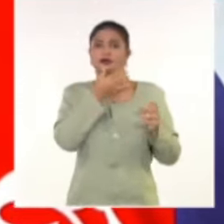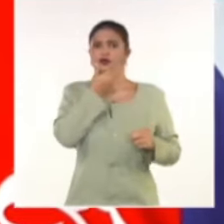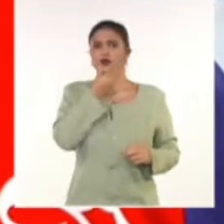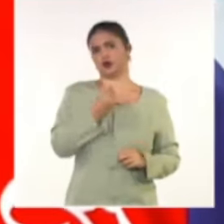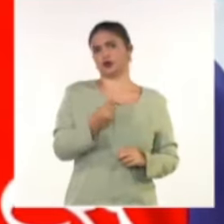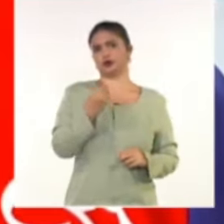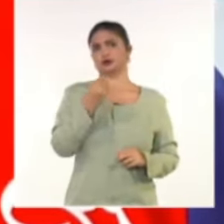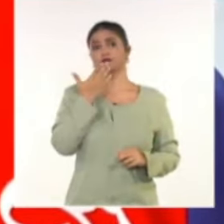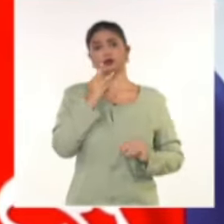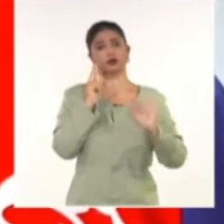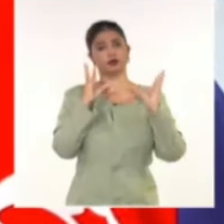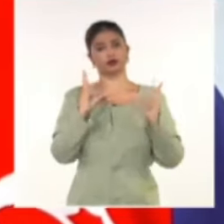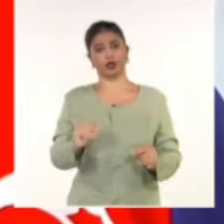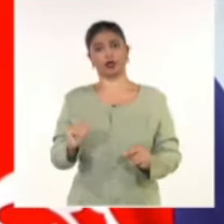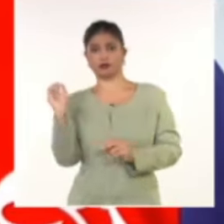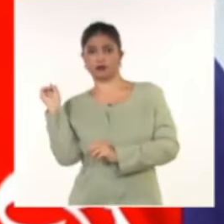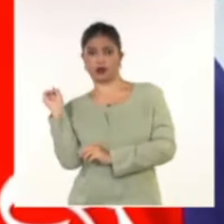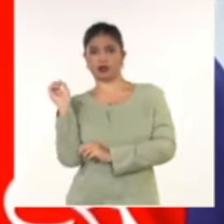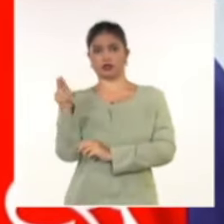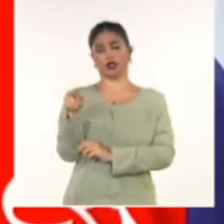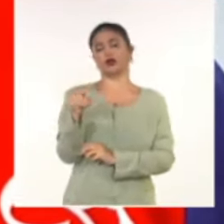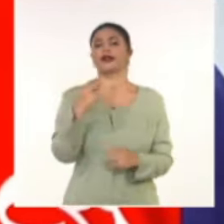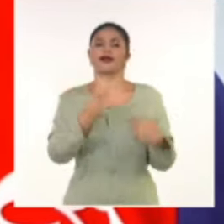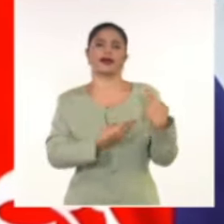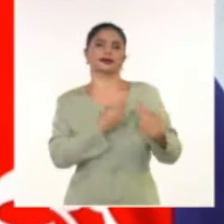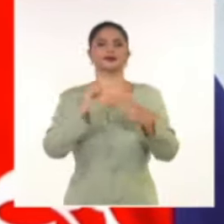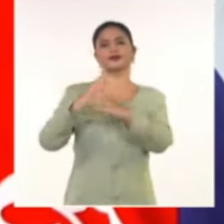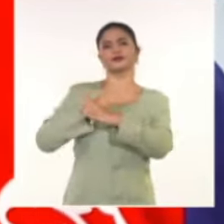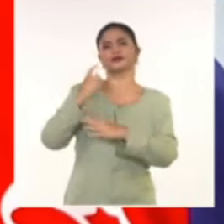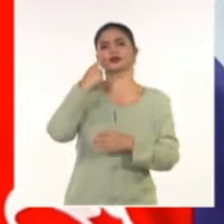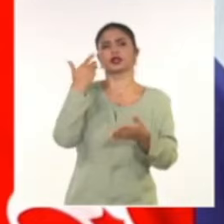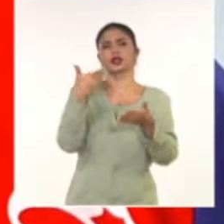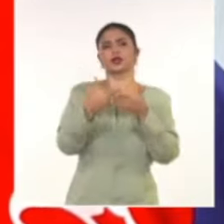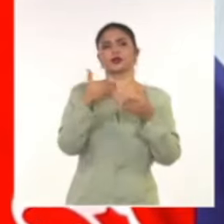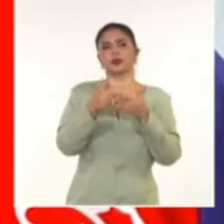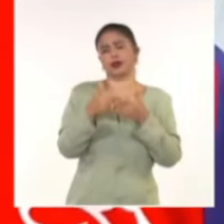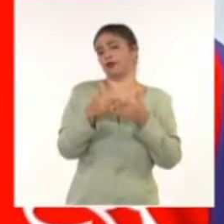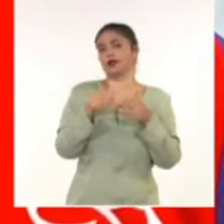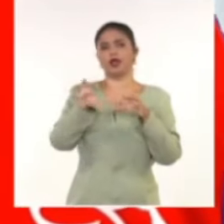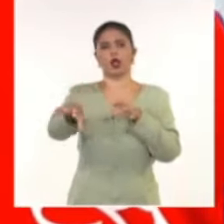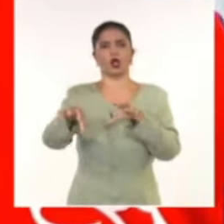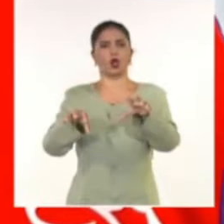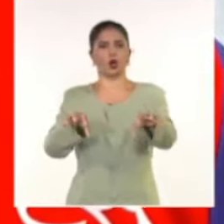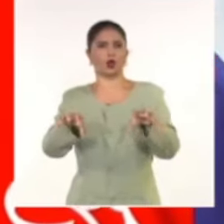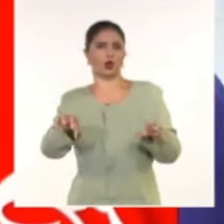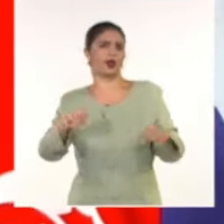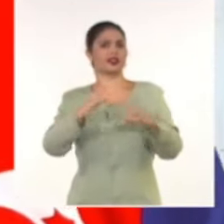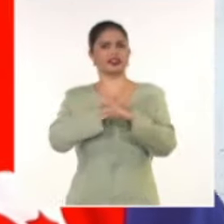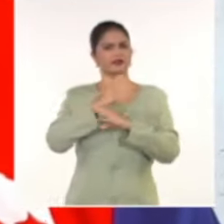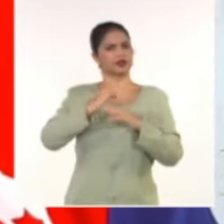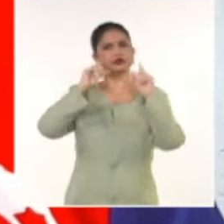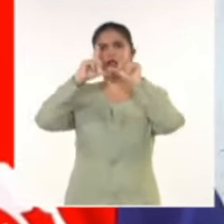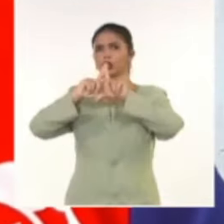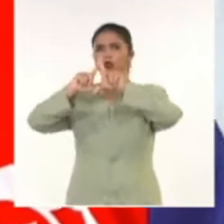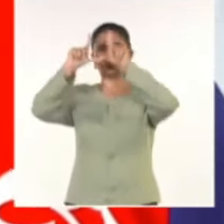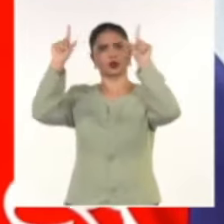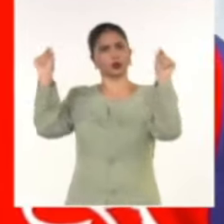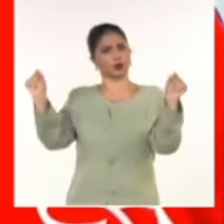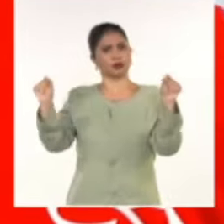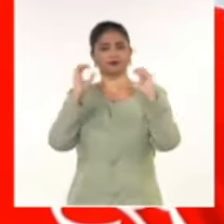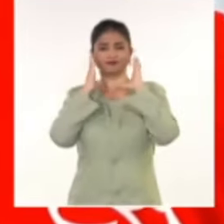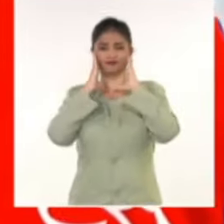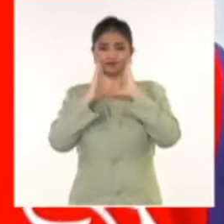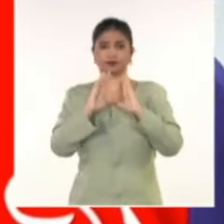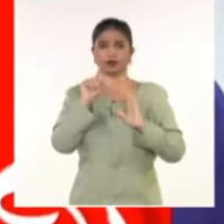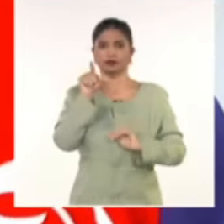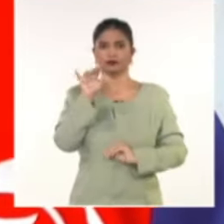porque hemos hecho varias pruebas en las diferentes zonas del país y ahora hemos llegado a concentrar más de 17 muchachos y de los 17 muchachos han